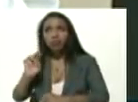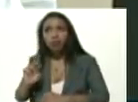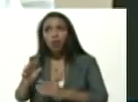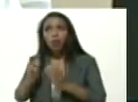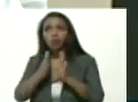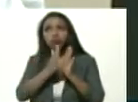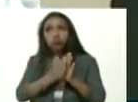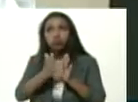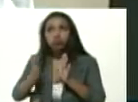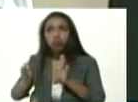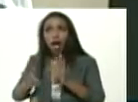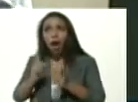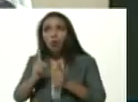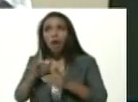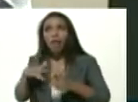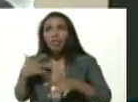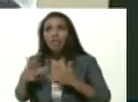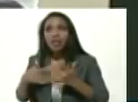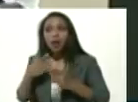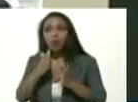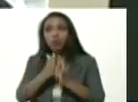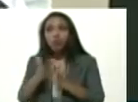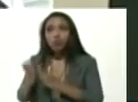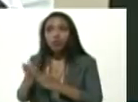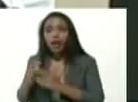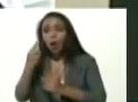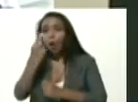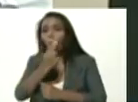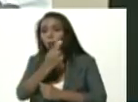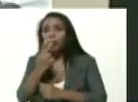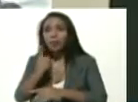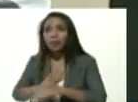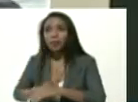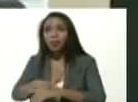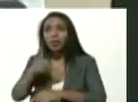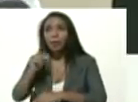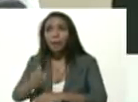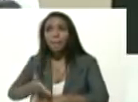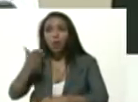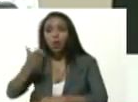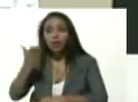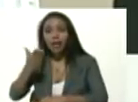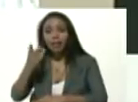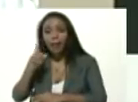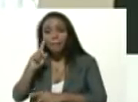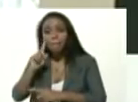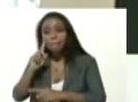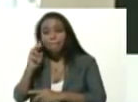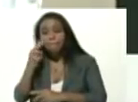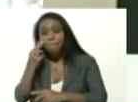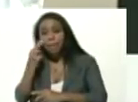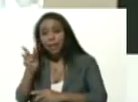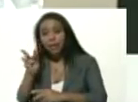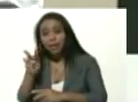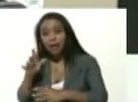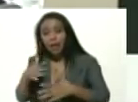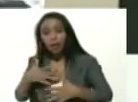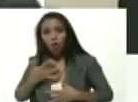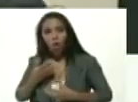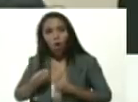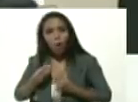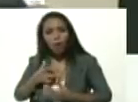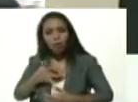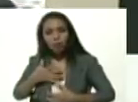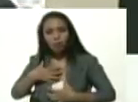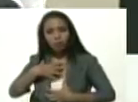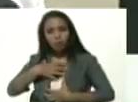organizar algunas actividades, algunos horarios, que ocupe el tiempo, pero también muy importante estar pendiente de las emociones de nuestros hijos, de nuestras hijas,